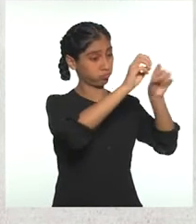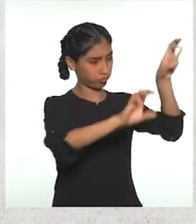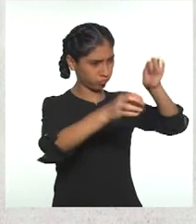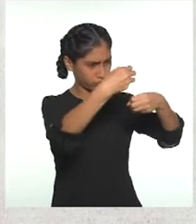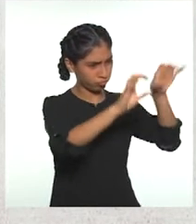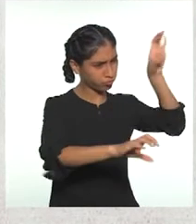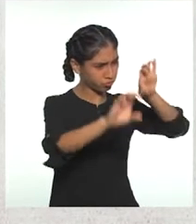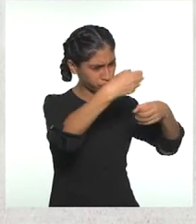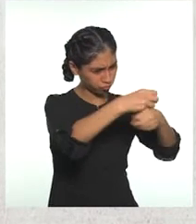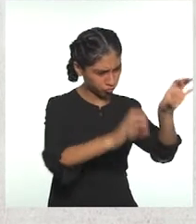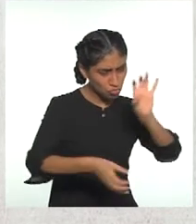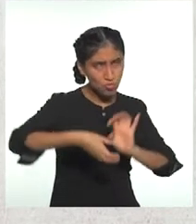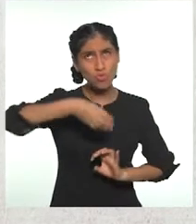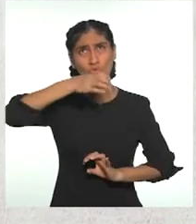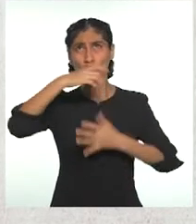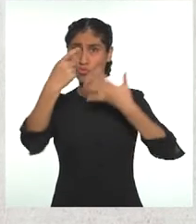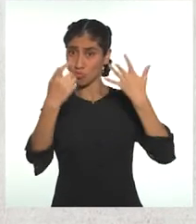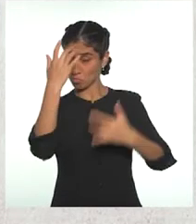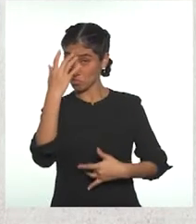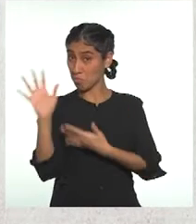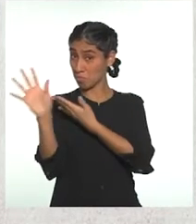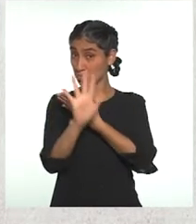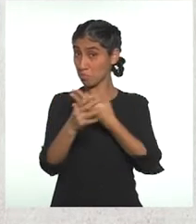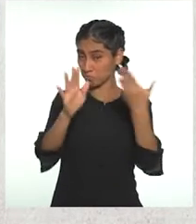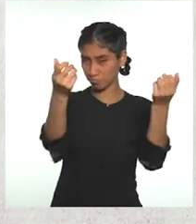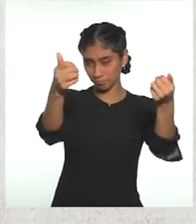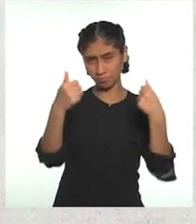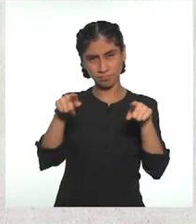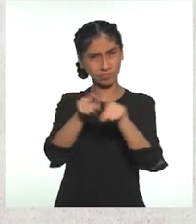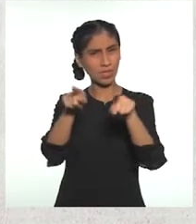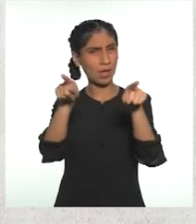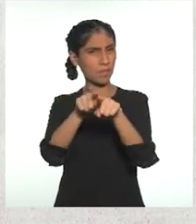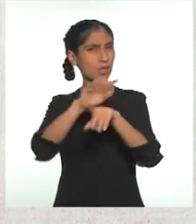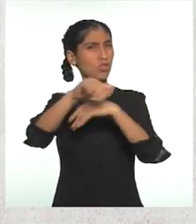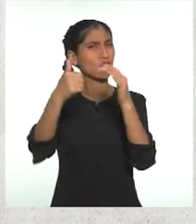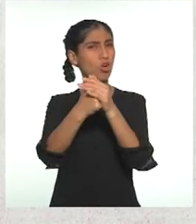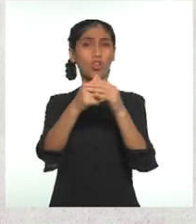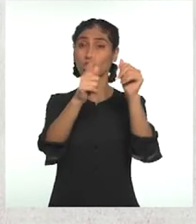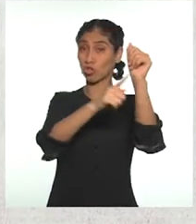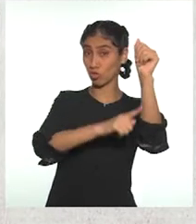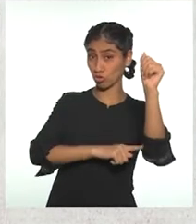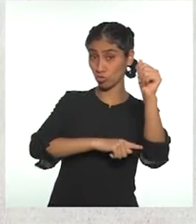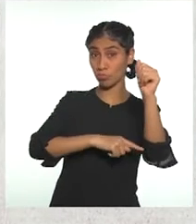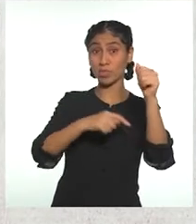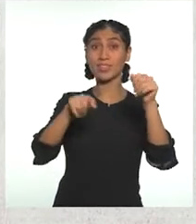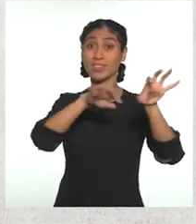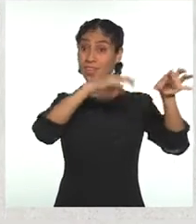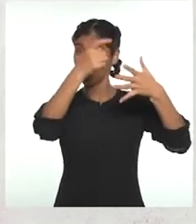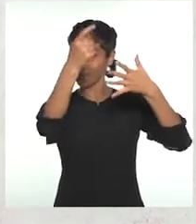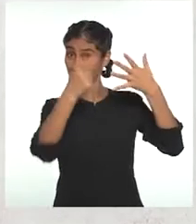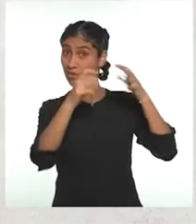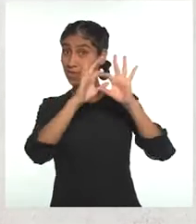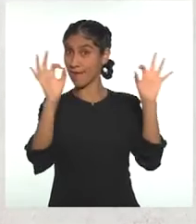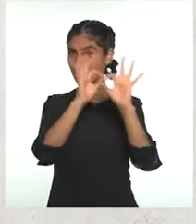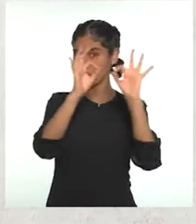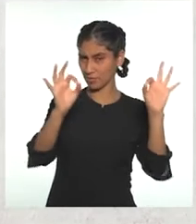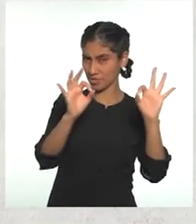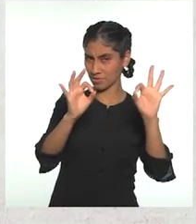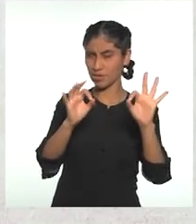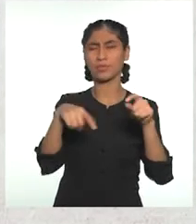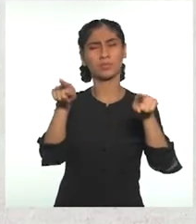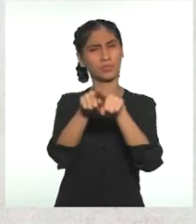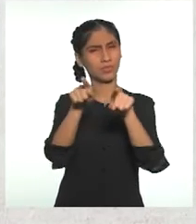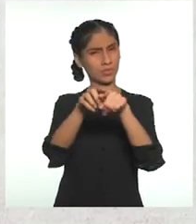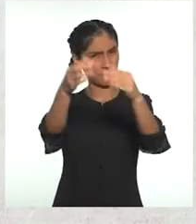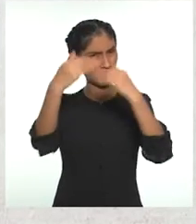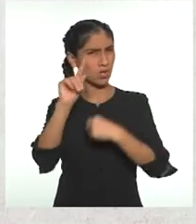en programas anteriores. Y las prácticas de hábitos saludables de higiene y alimentación en la población. Entonces, uno de los desafíos que